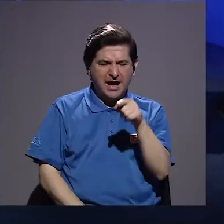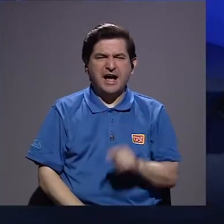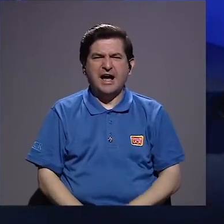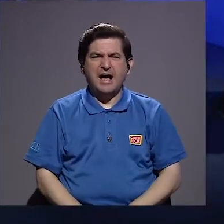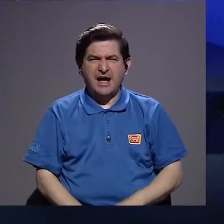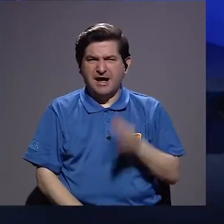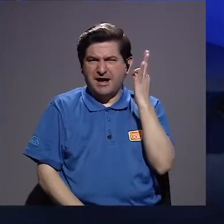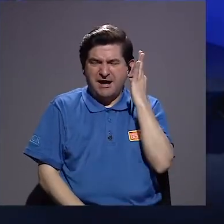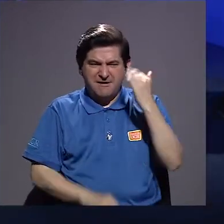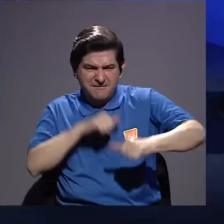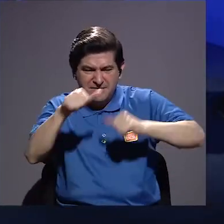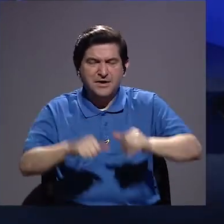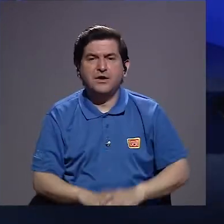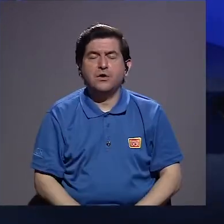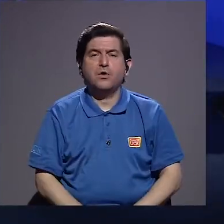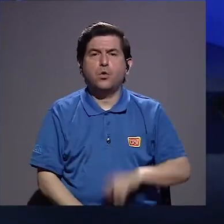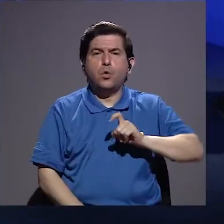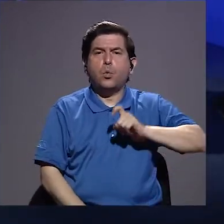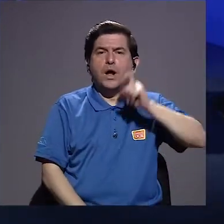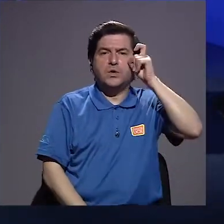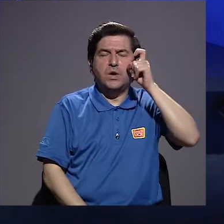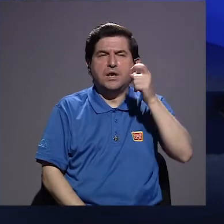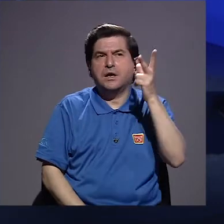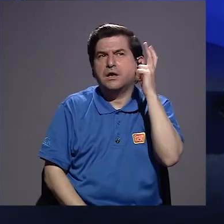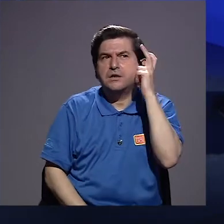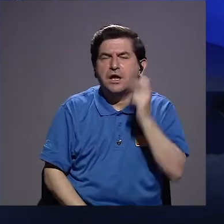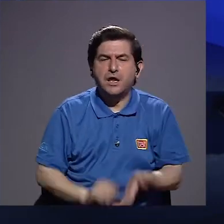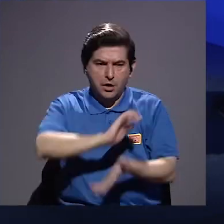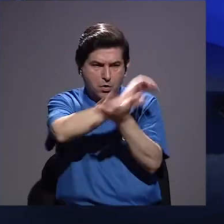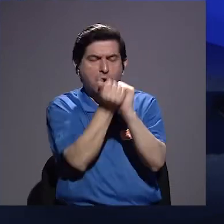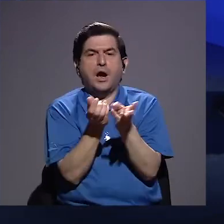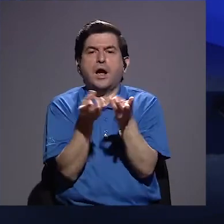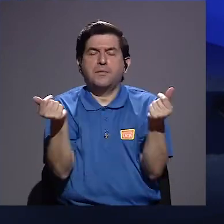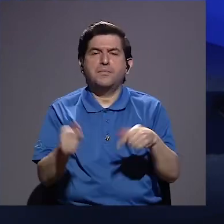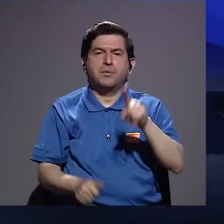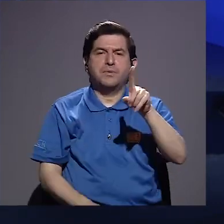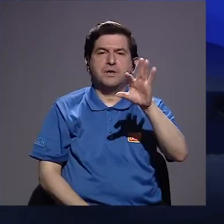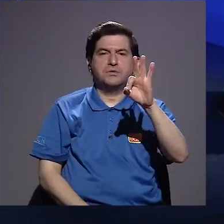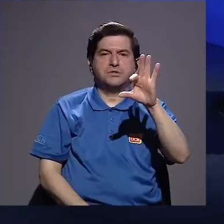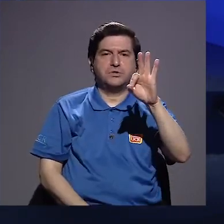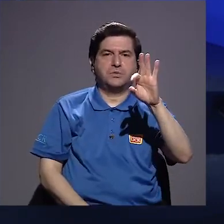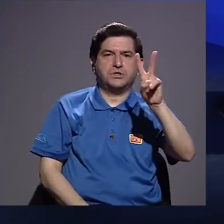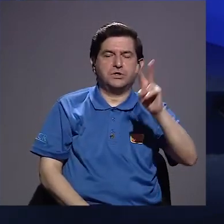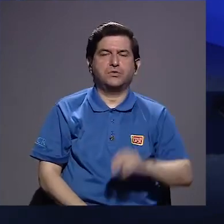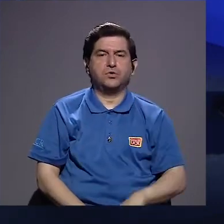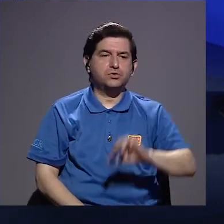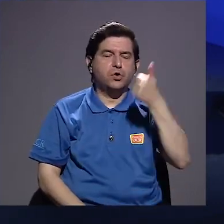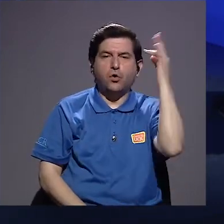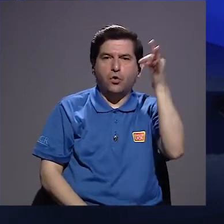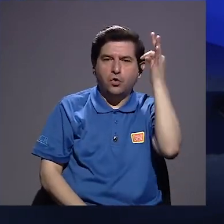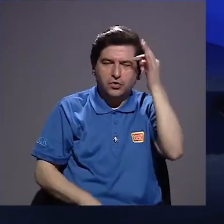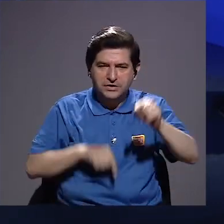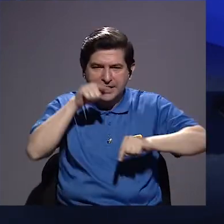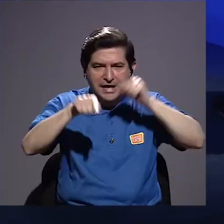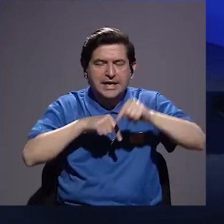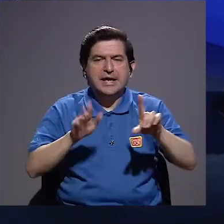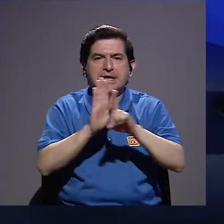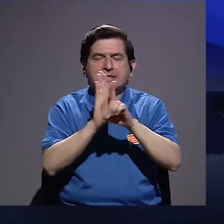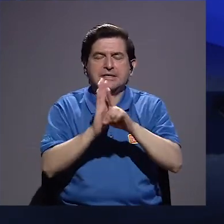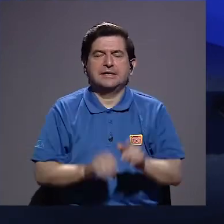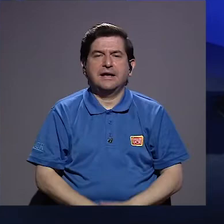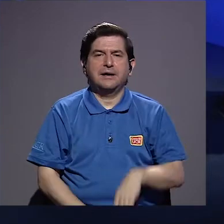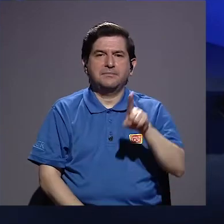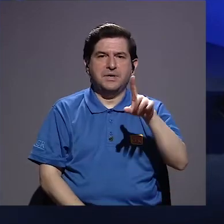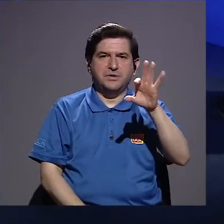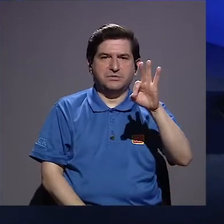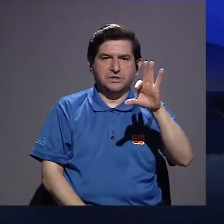fuera feminista, textos como Cuando el género suena, cambios trae, de 1992, hacia otra teoría crítica